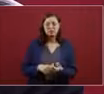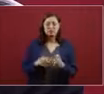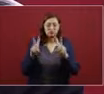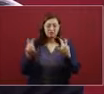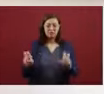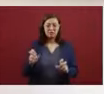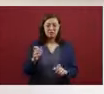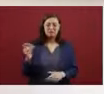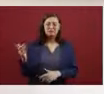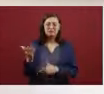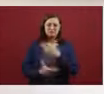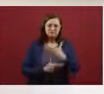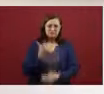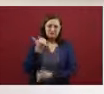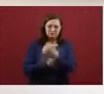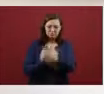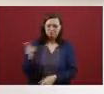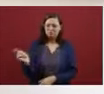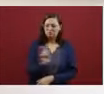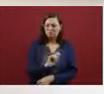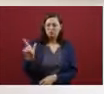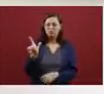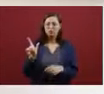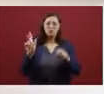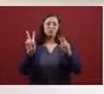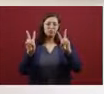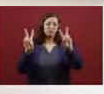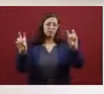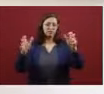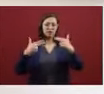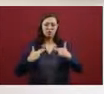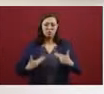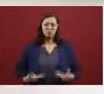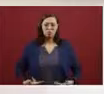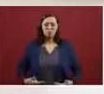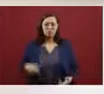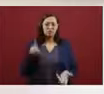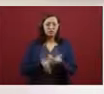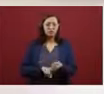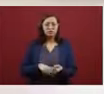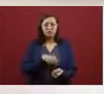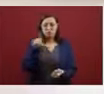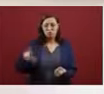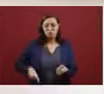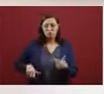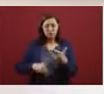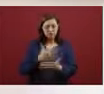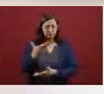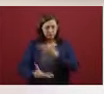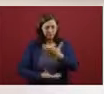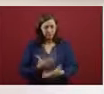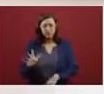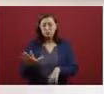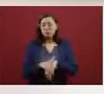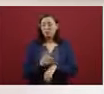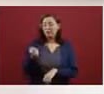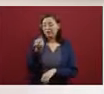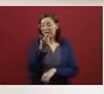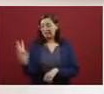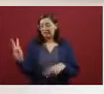humanitaria en los servidores públicos, porque su filosofía y